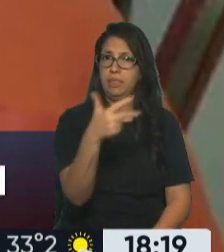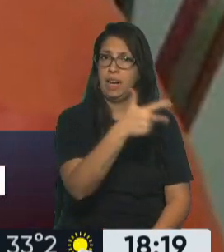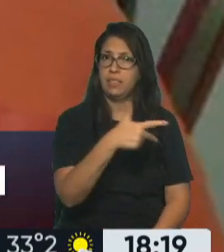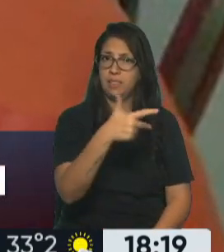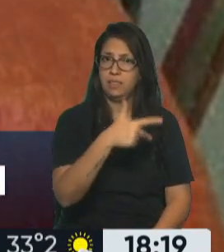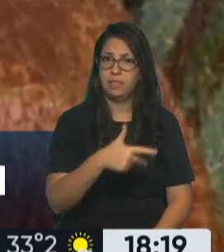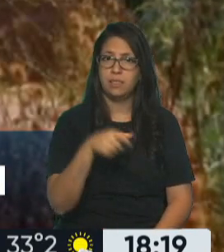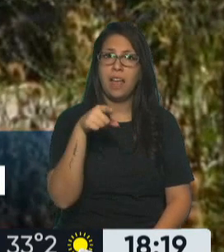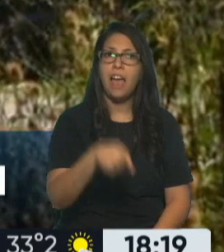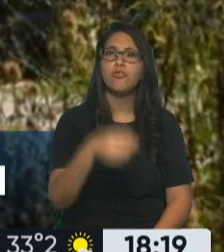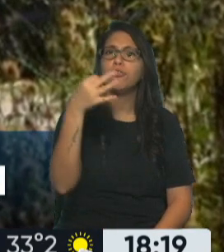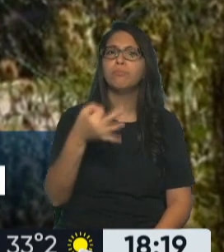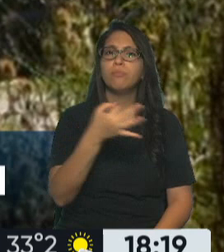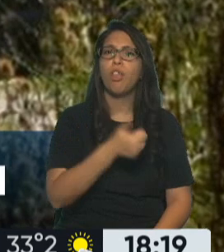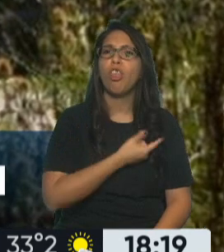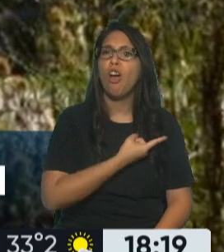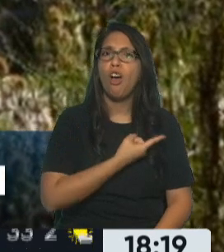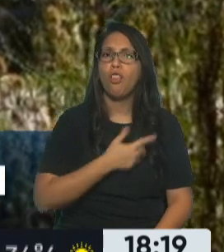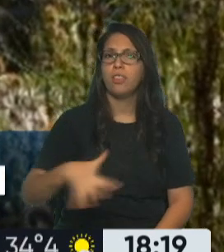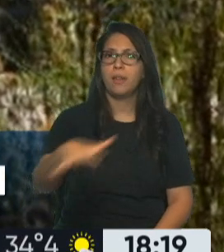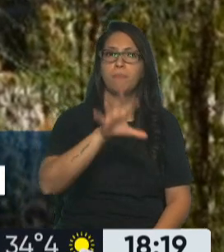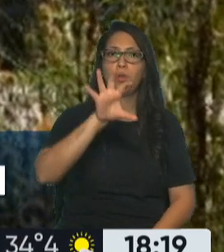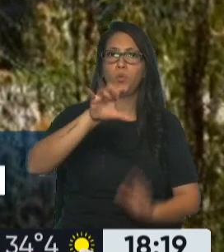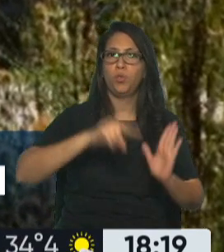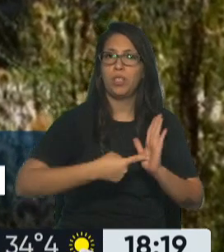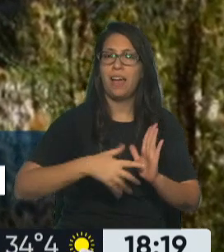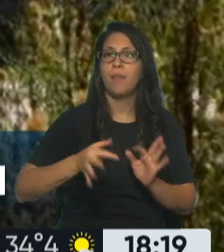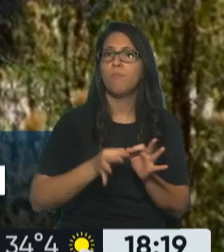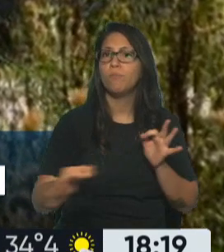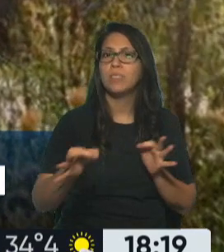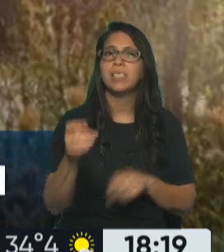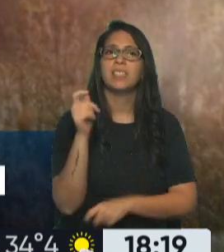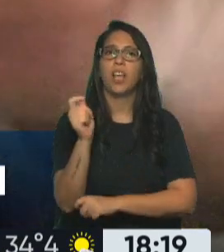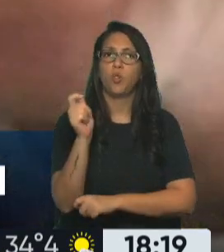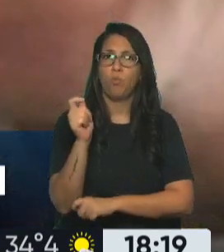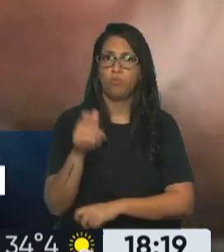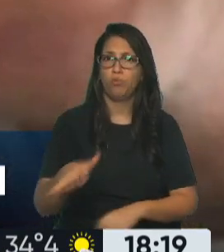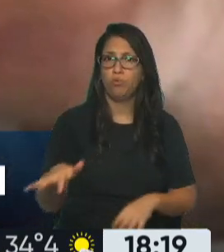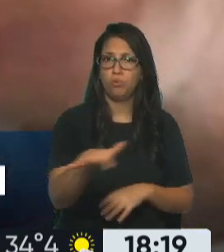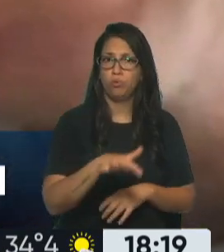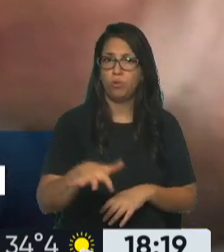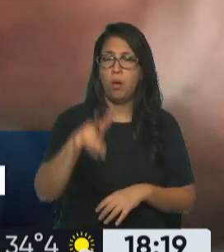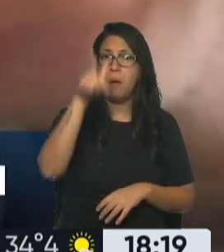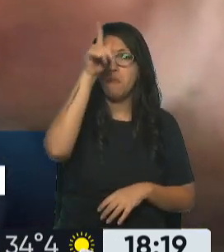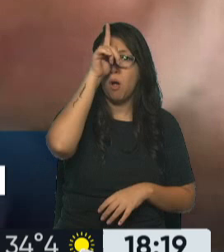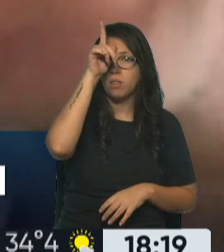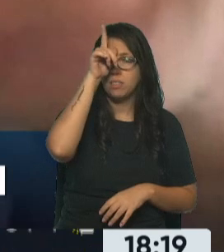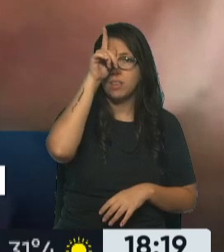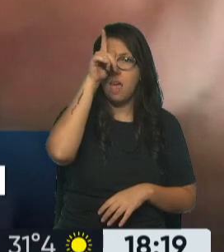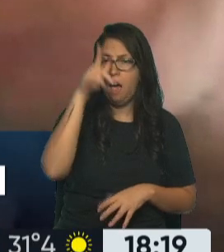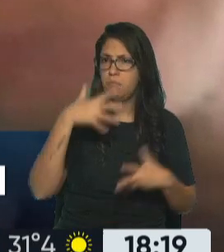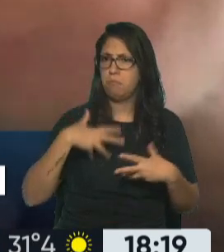ocurrió en Chascomús, provincia de Buenos Aires. La policía encontró a Diego